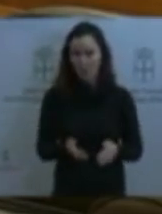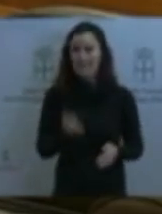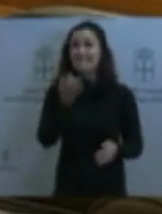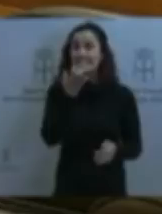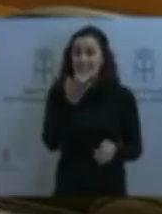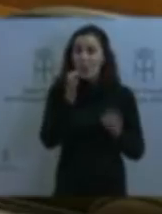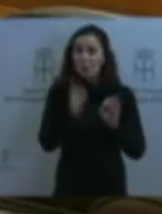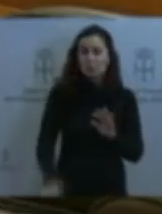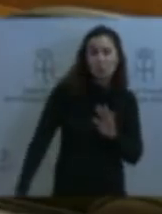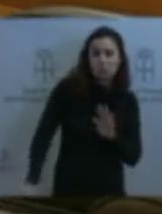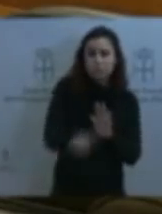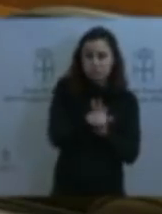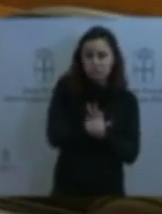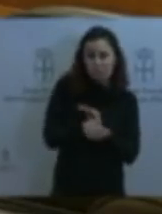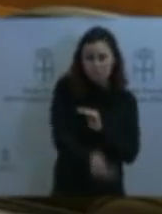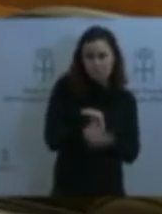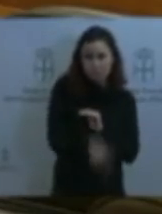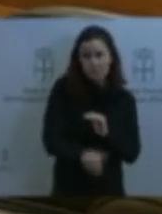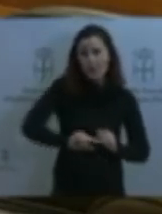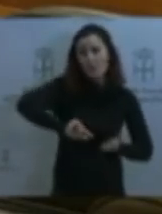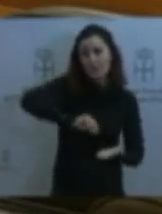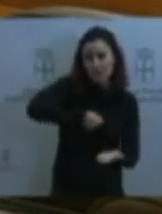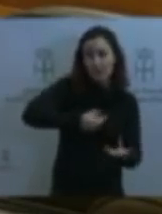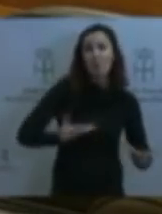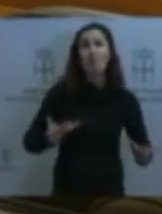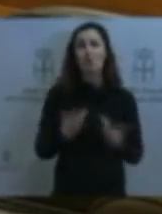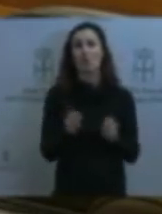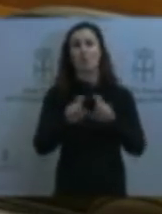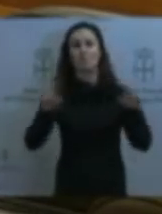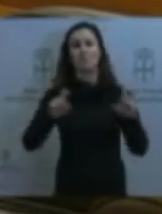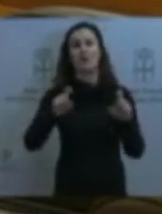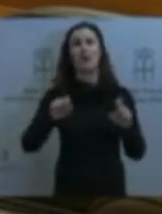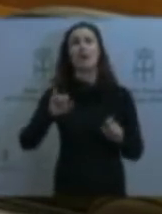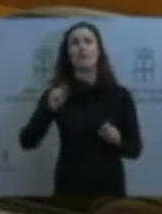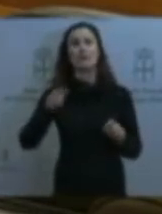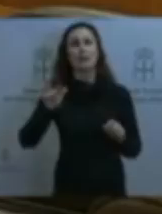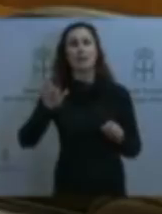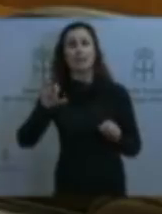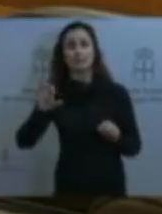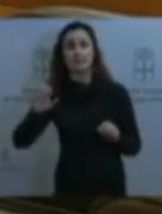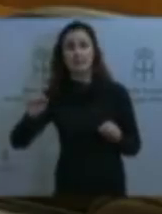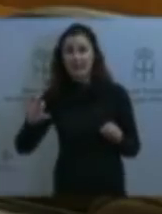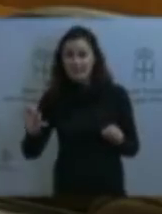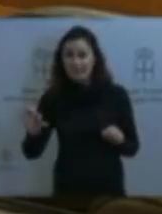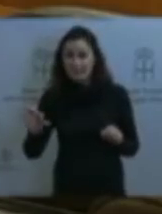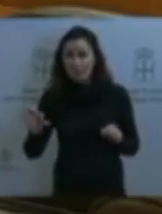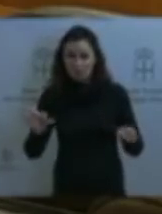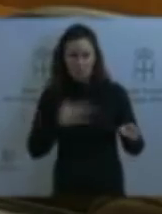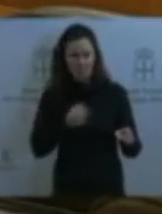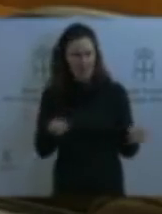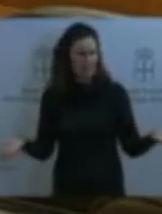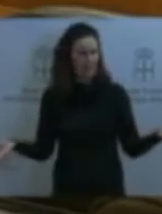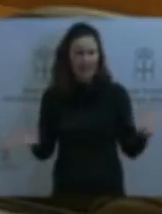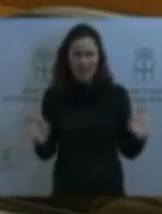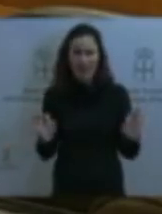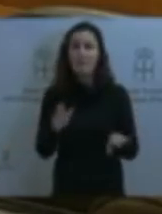firmó con Contratas Iglesias no fue quien a someterlo, no fue quien a someter